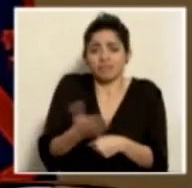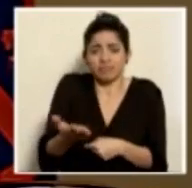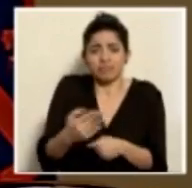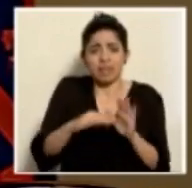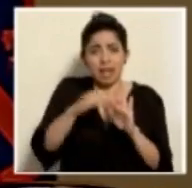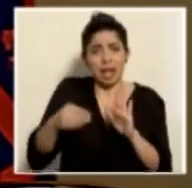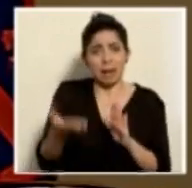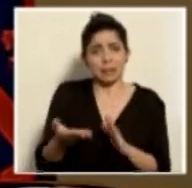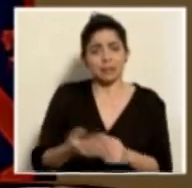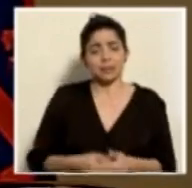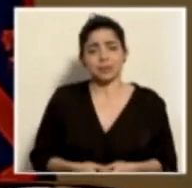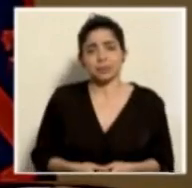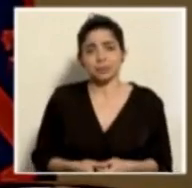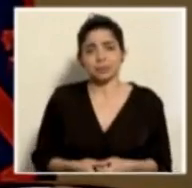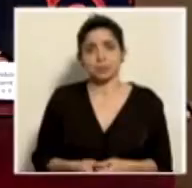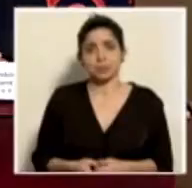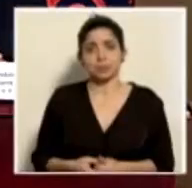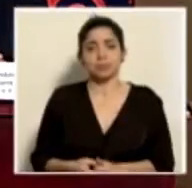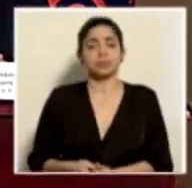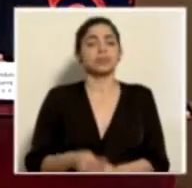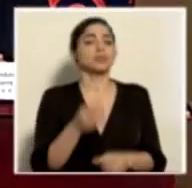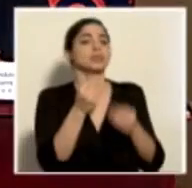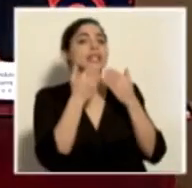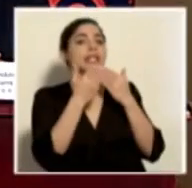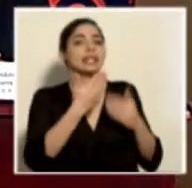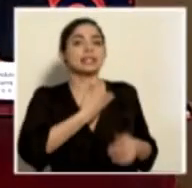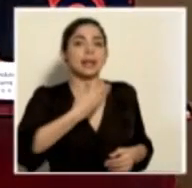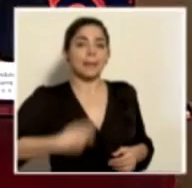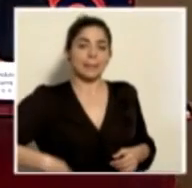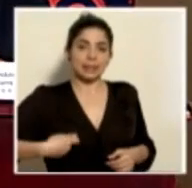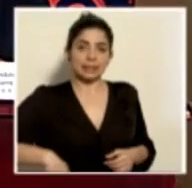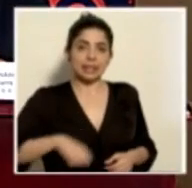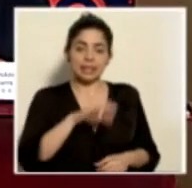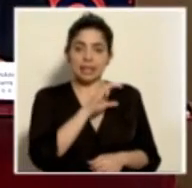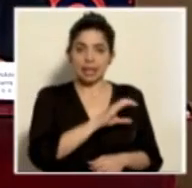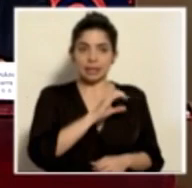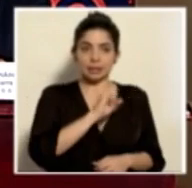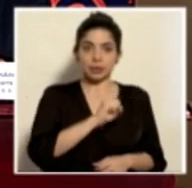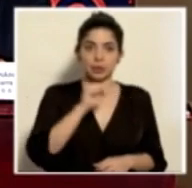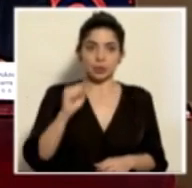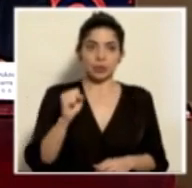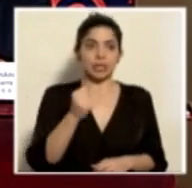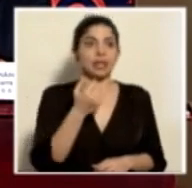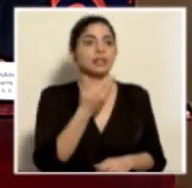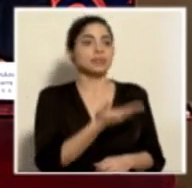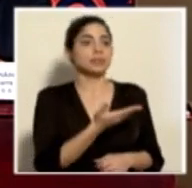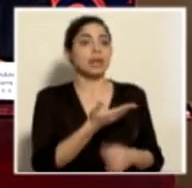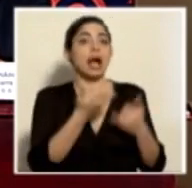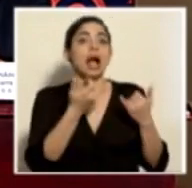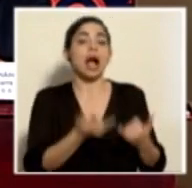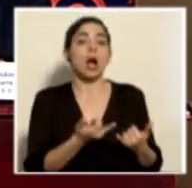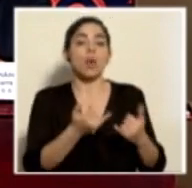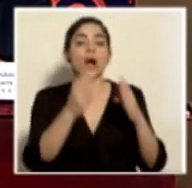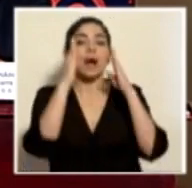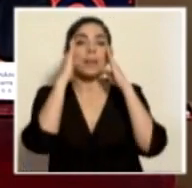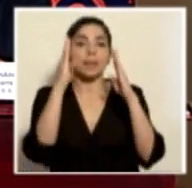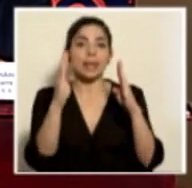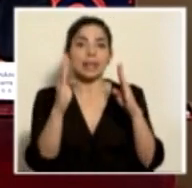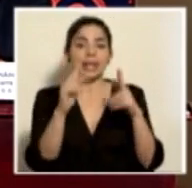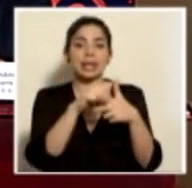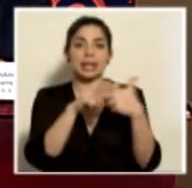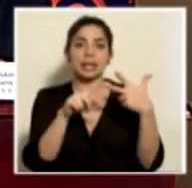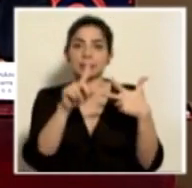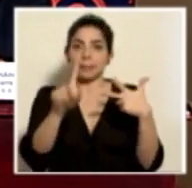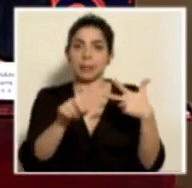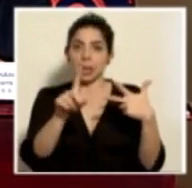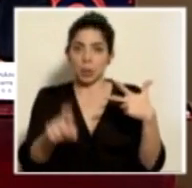estas camas. Muchas gracias al presidente ejecutivo de la Caja Costarricense de Seguro Social. Vamos a atender 3